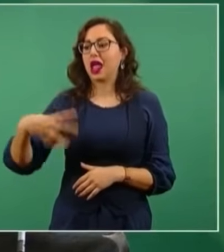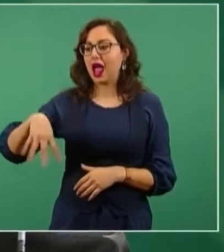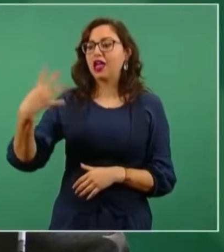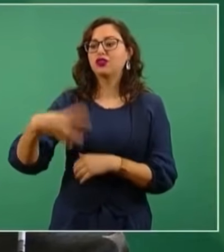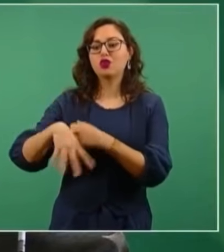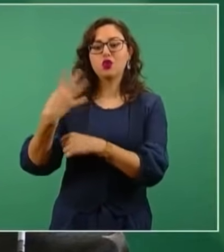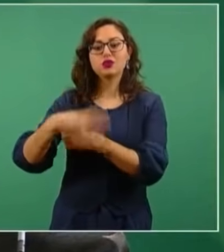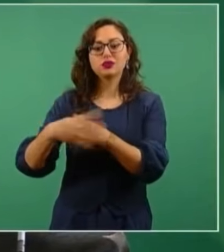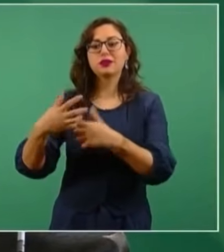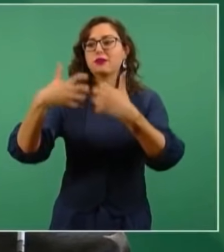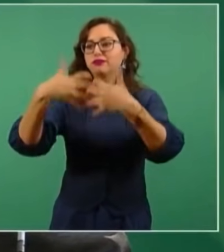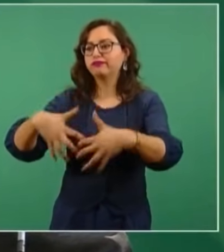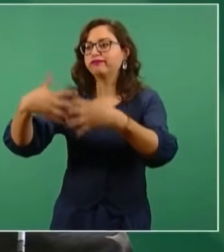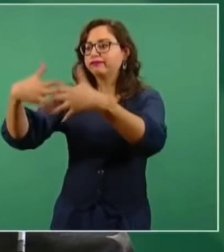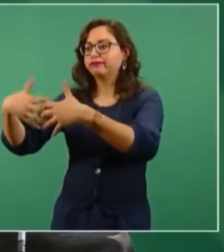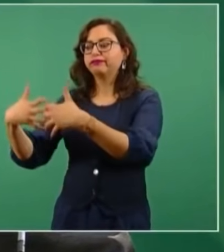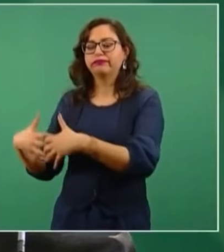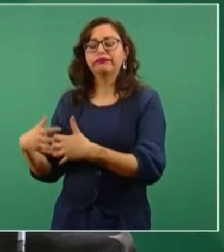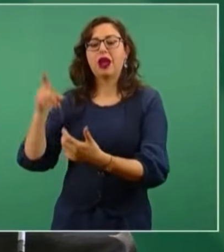hidroeléctricas.